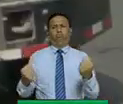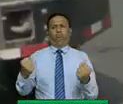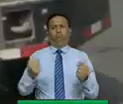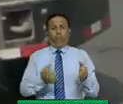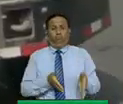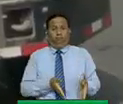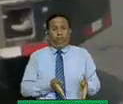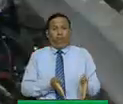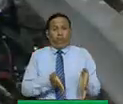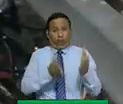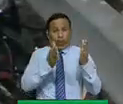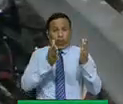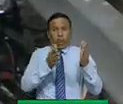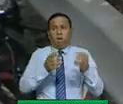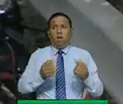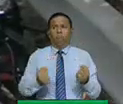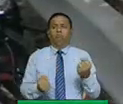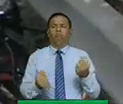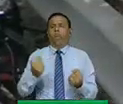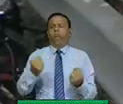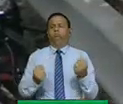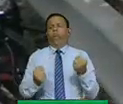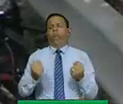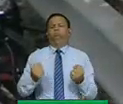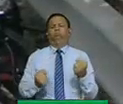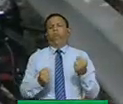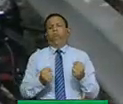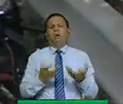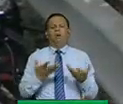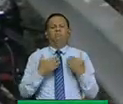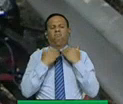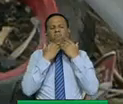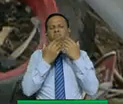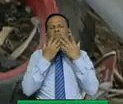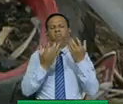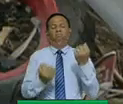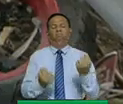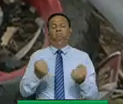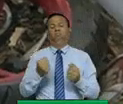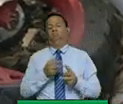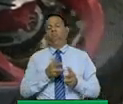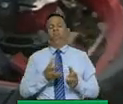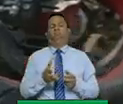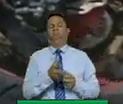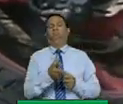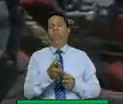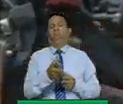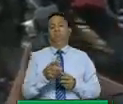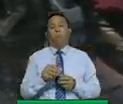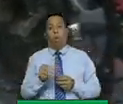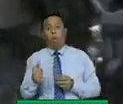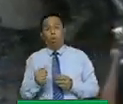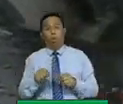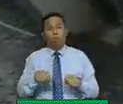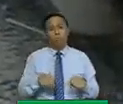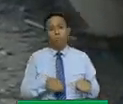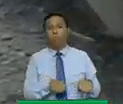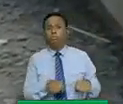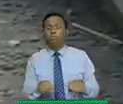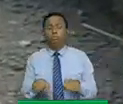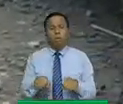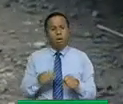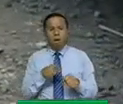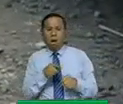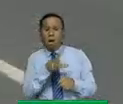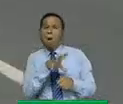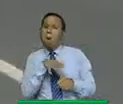calzada, zona que no es adecuada para el paso vehicular. Desde atrás, la motocicleta habría utilizado el mismo espacio